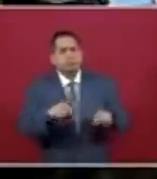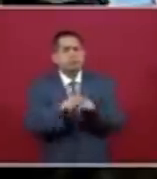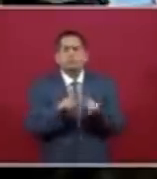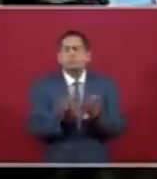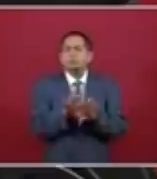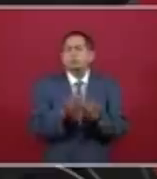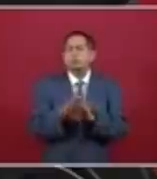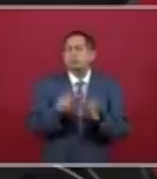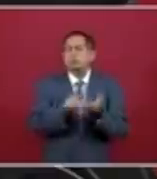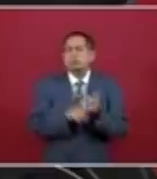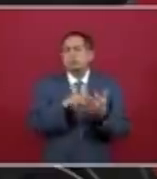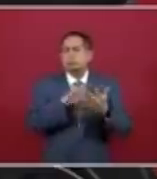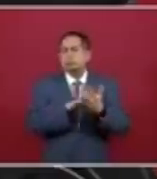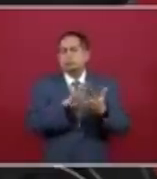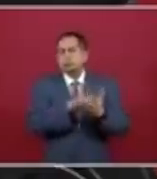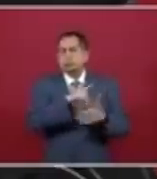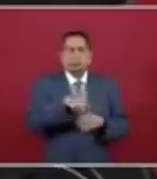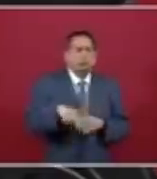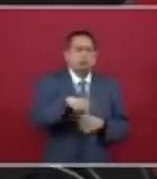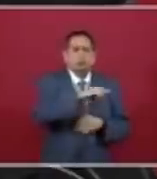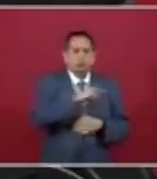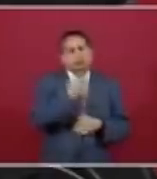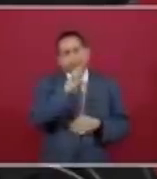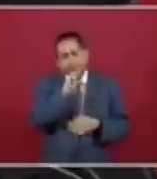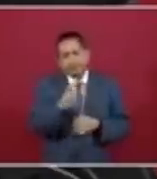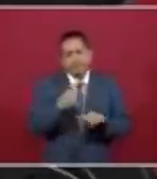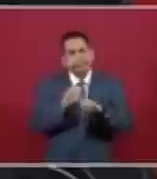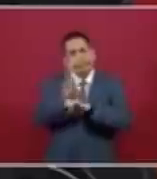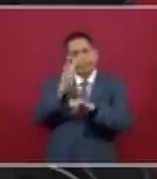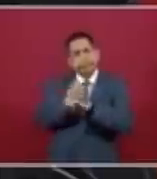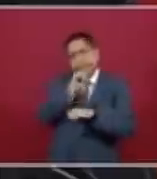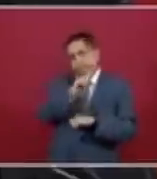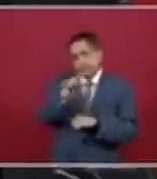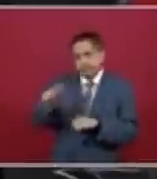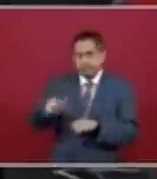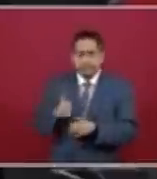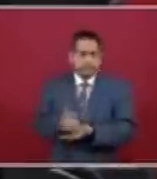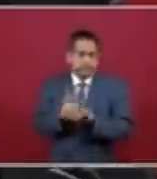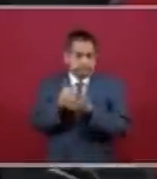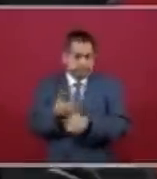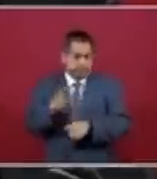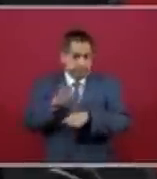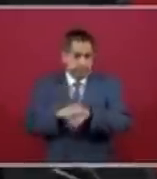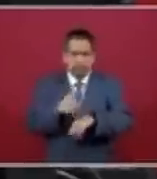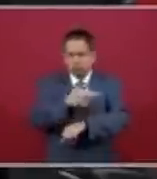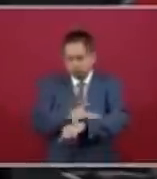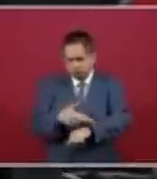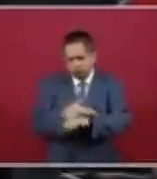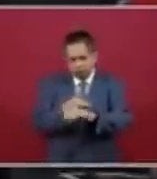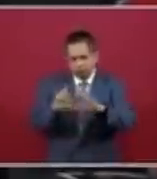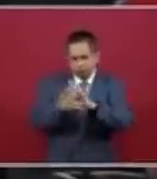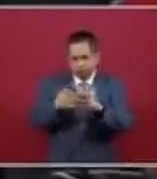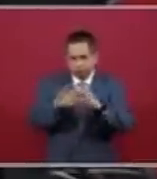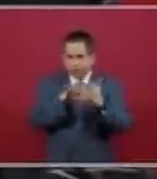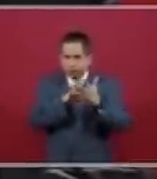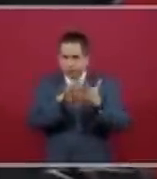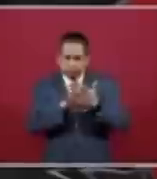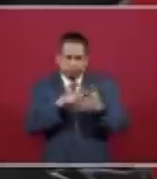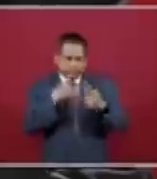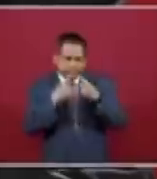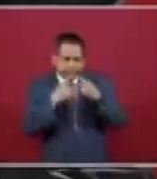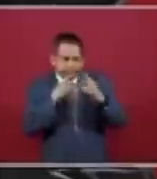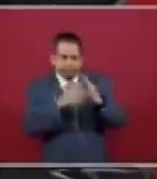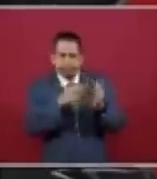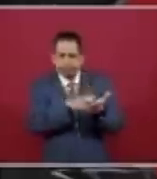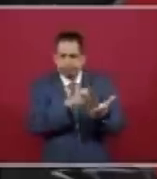capacidad y también apoyar a los estados en la administración de los sistemas carcelares.